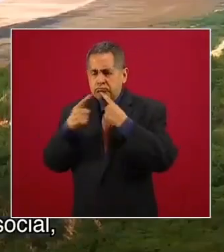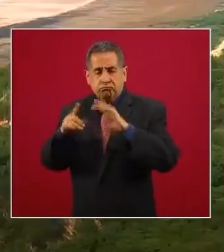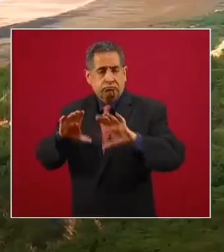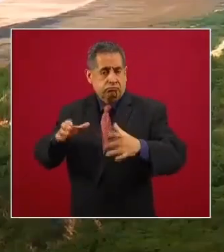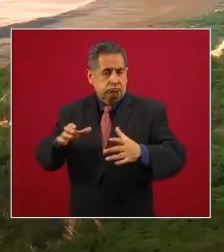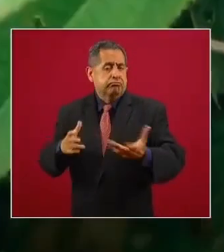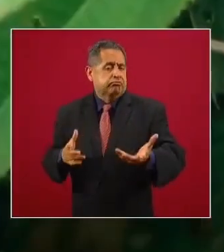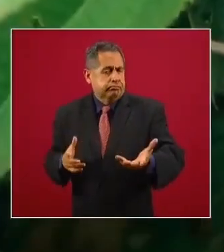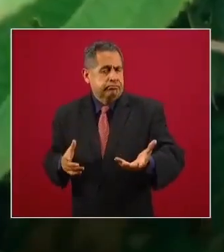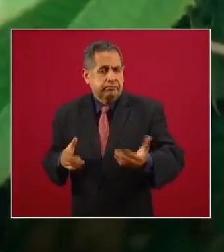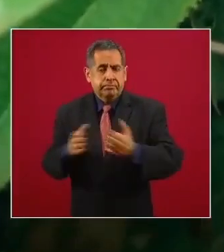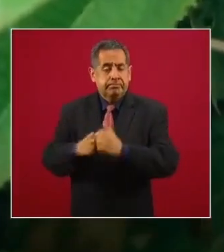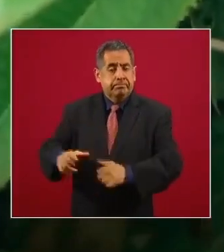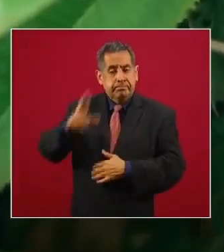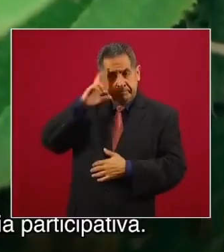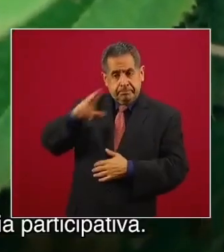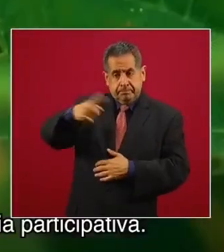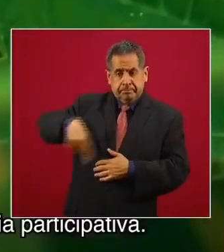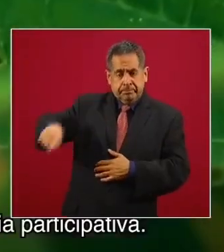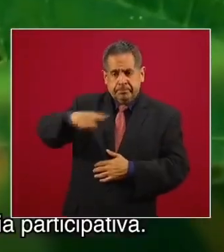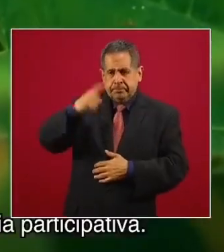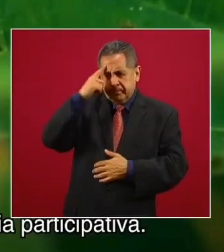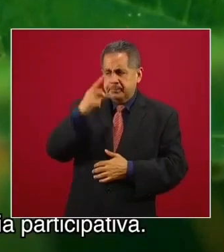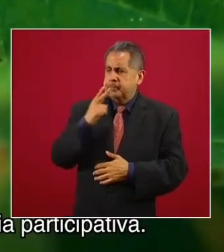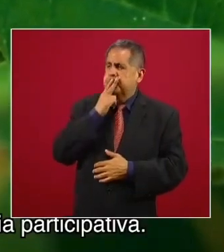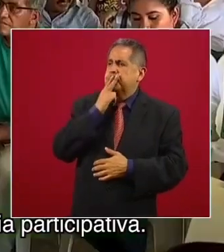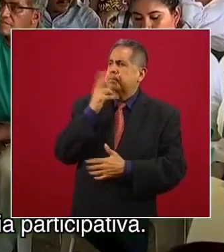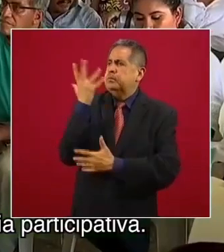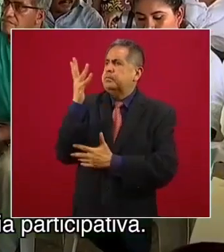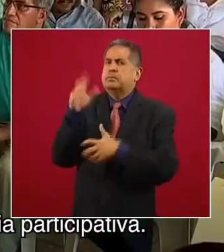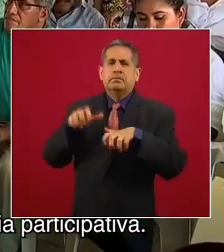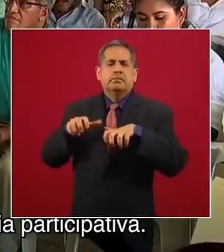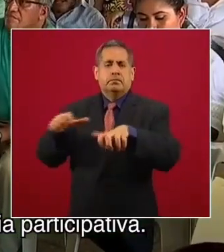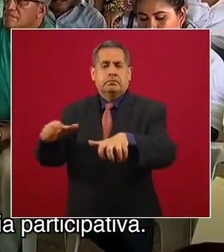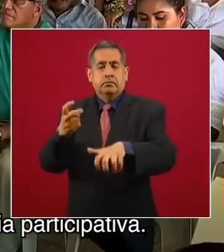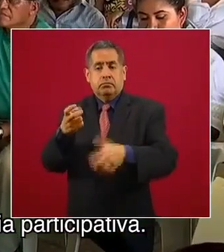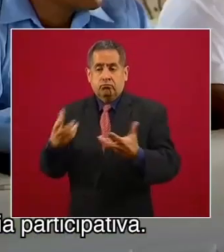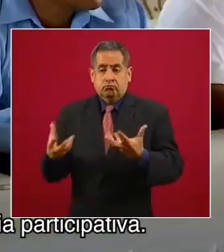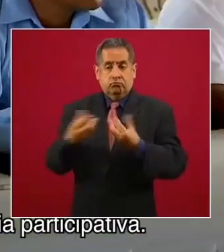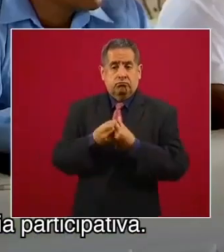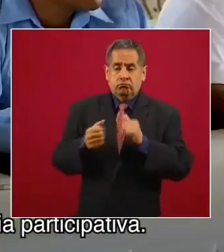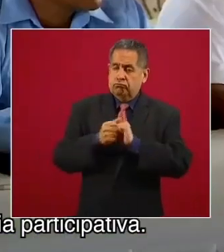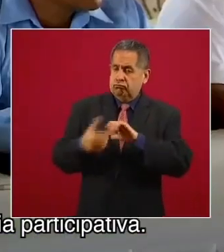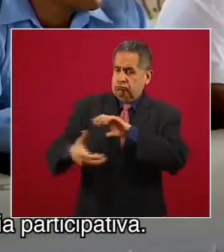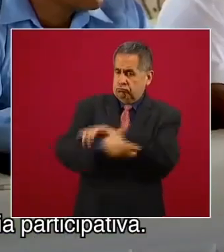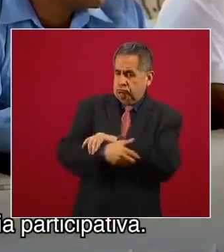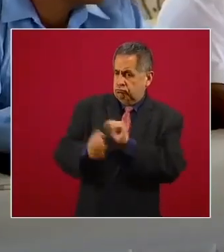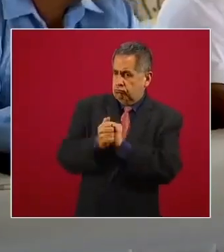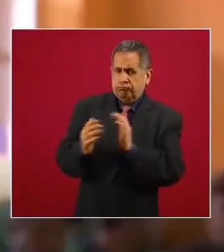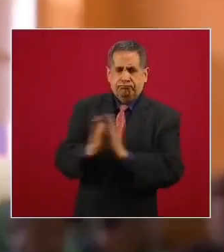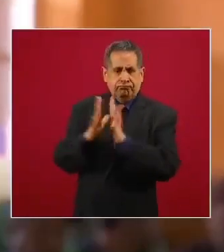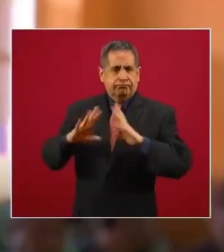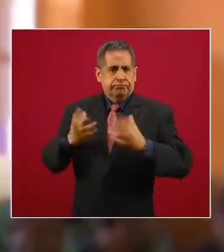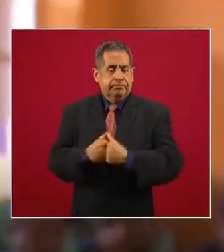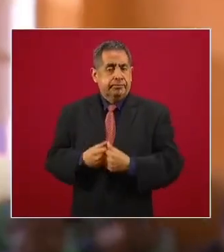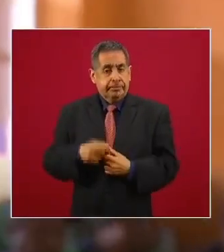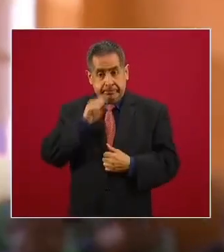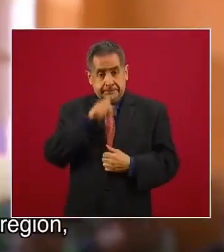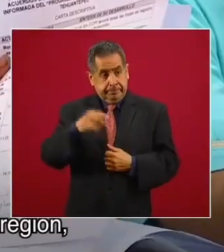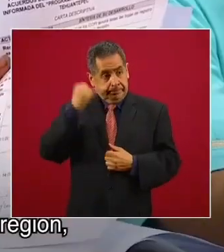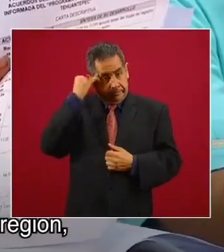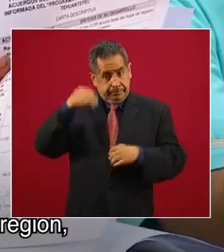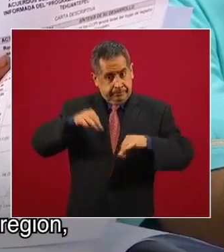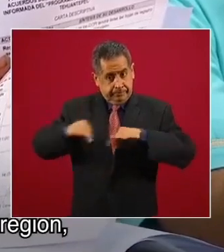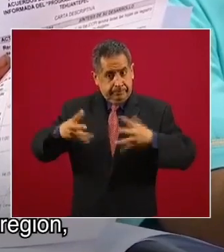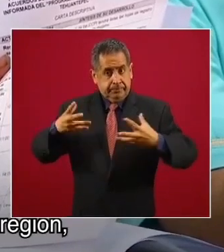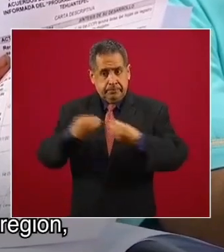social, con respeto al medio ambiente. Para lograrlo, generamos alianzas desde la democracia participativa. Como parte de estas acciones,